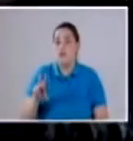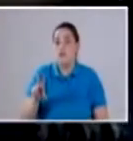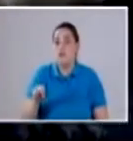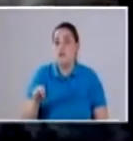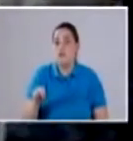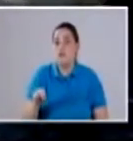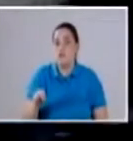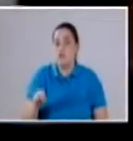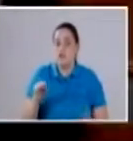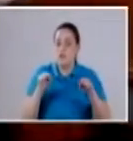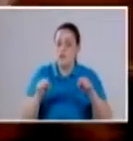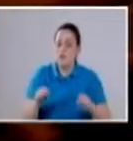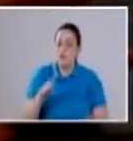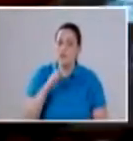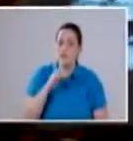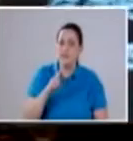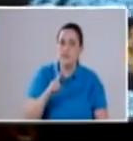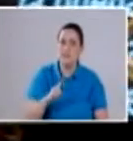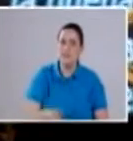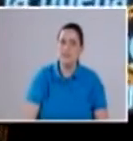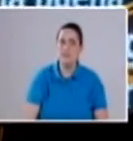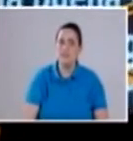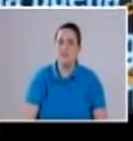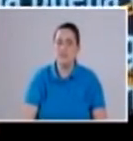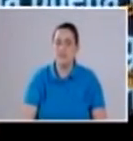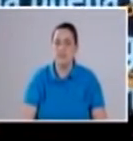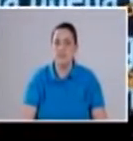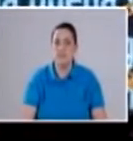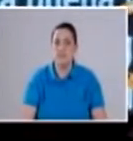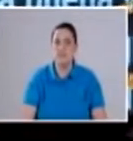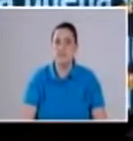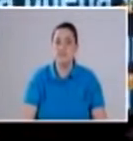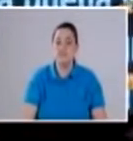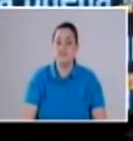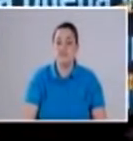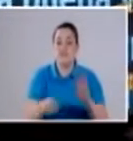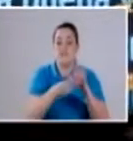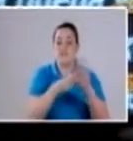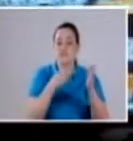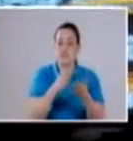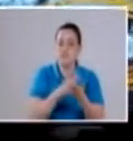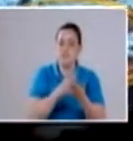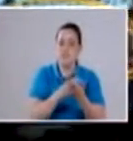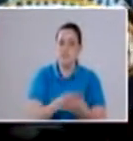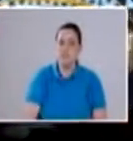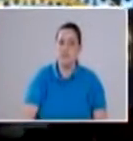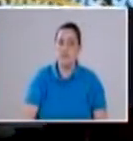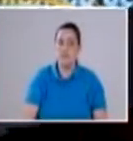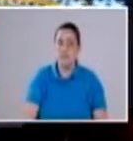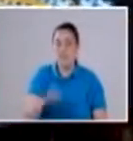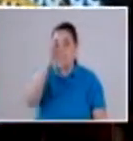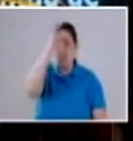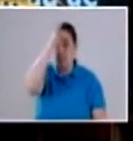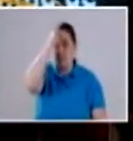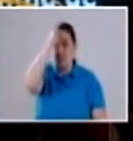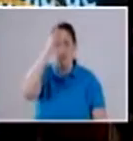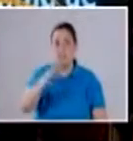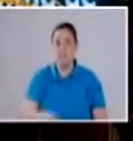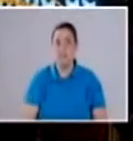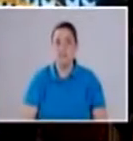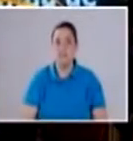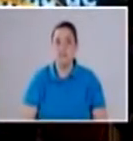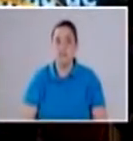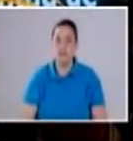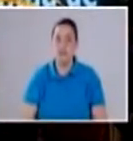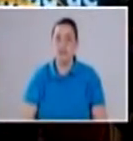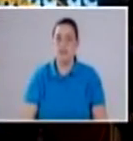y ignoran que Paulo Coelho, en una entrevista en un diario que se llama El Planeta, dijo que él pertenecía a una secta